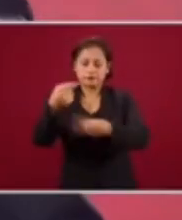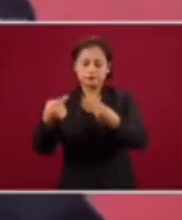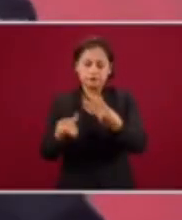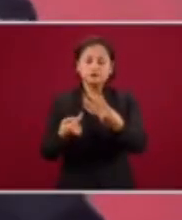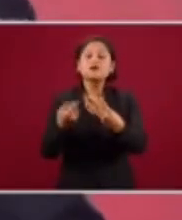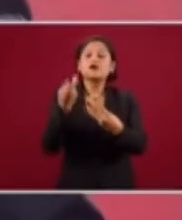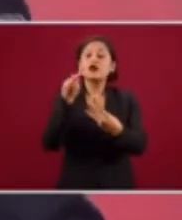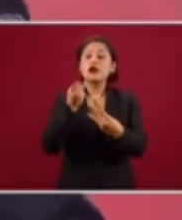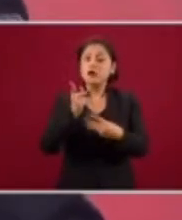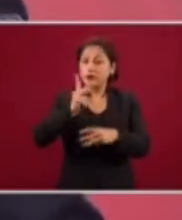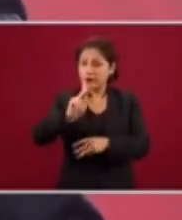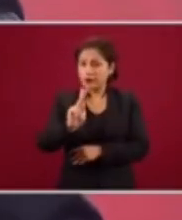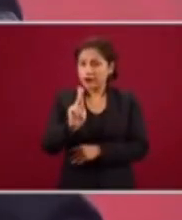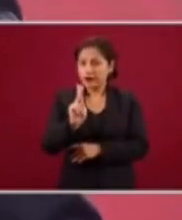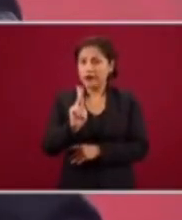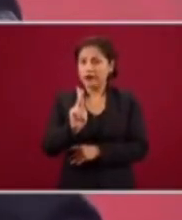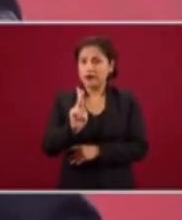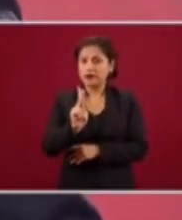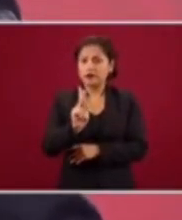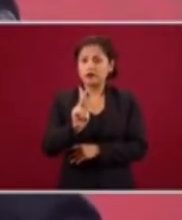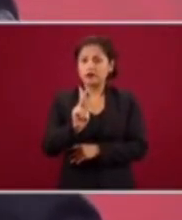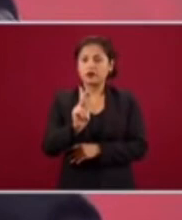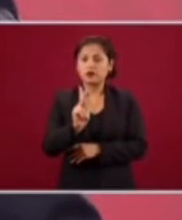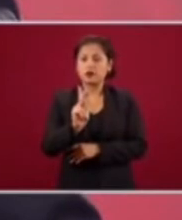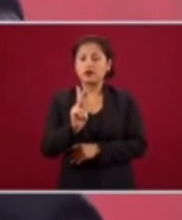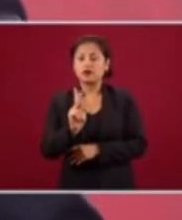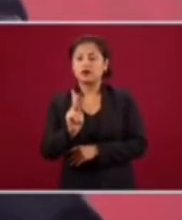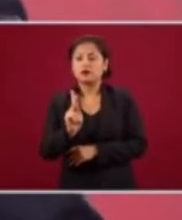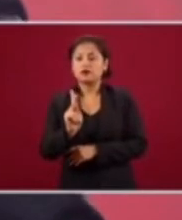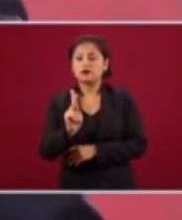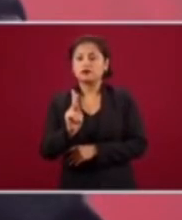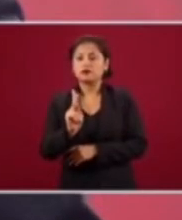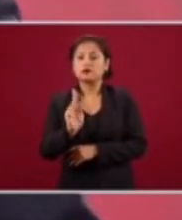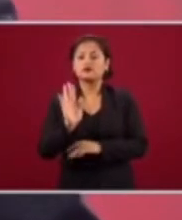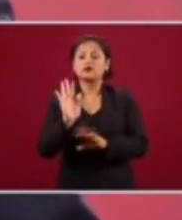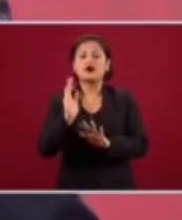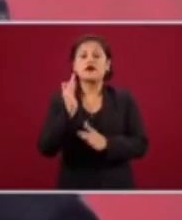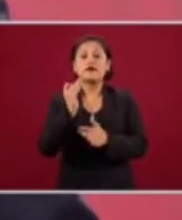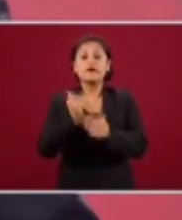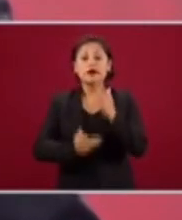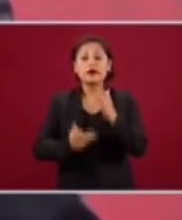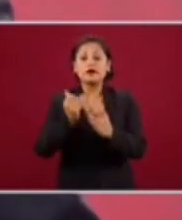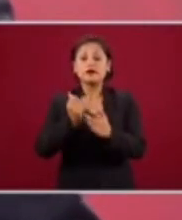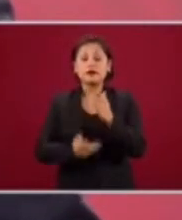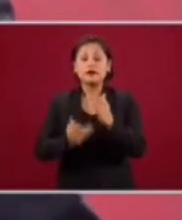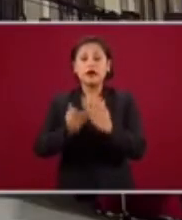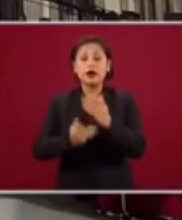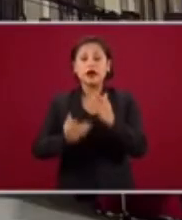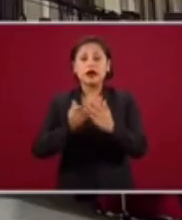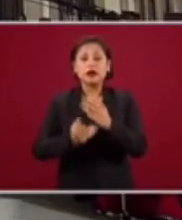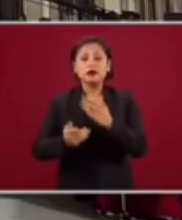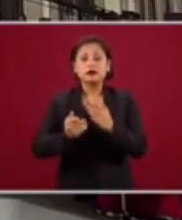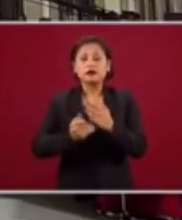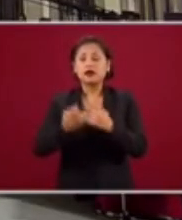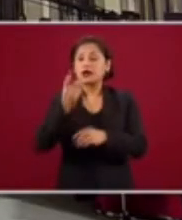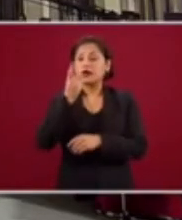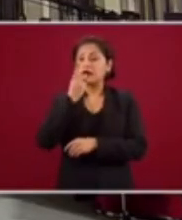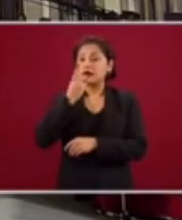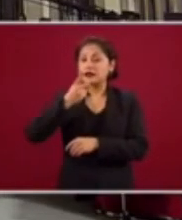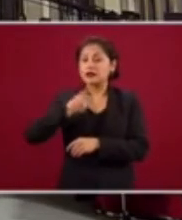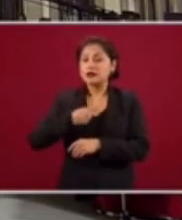sobre la posibilidad de que los migrantes puedan